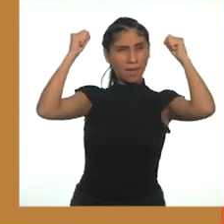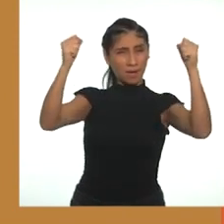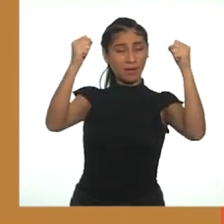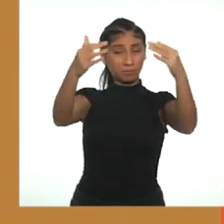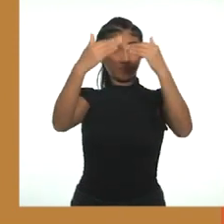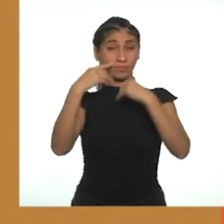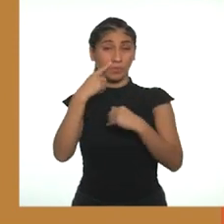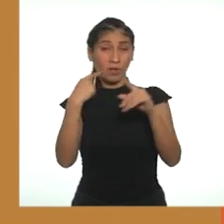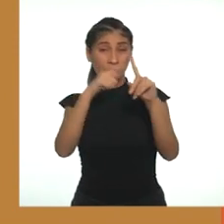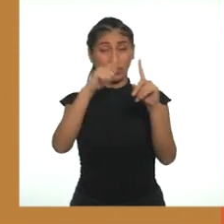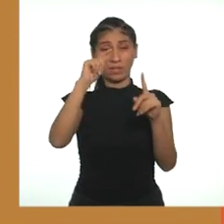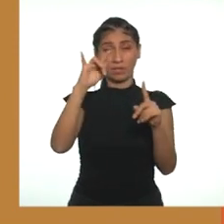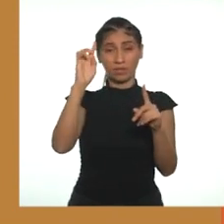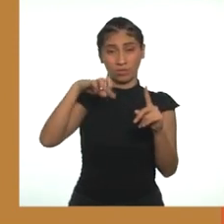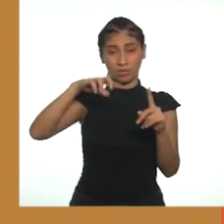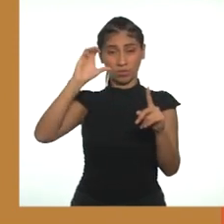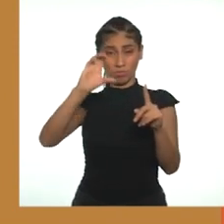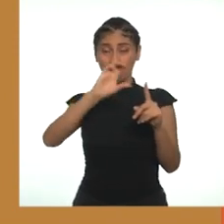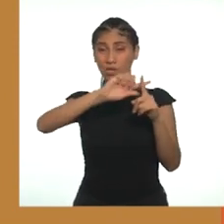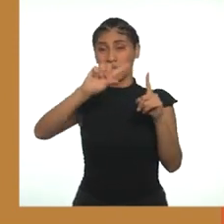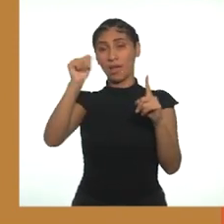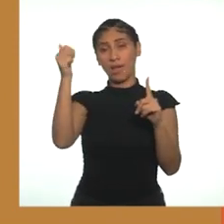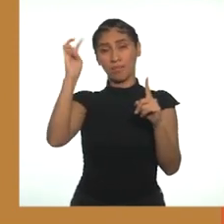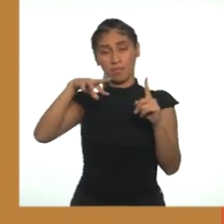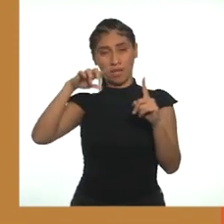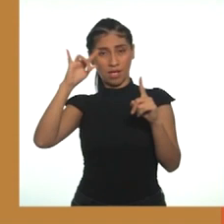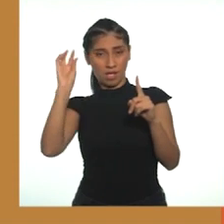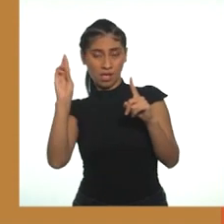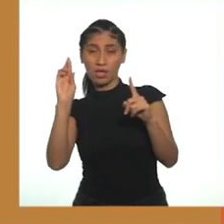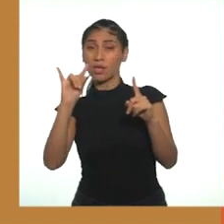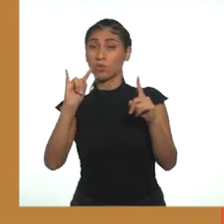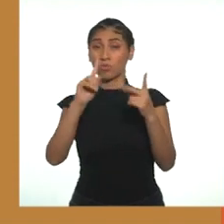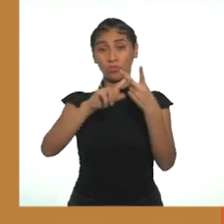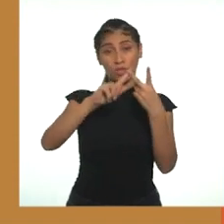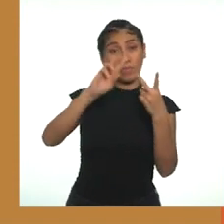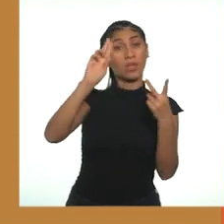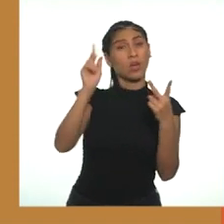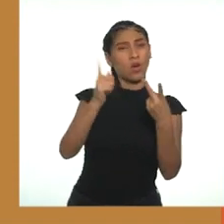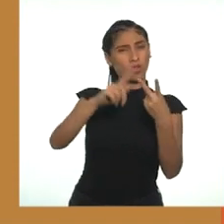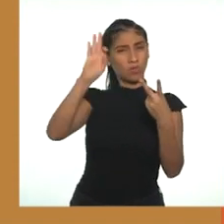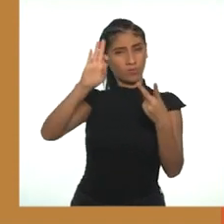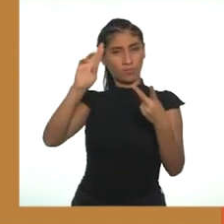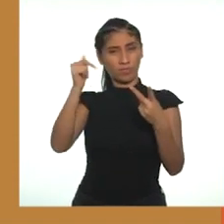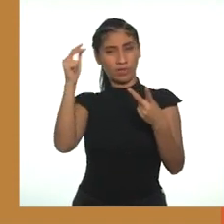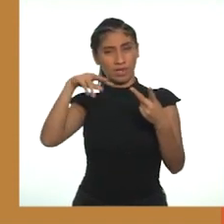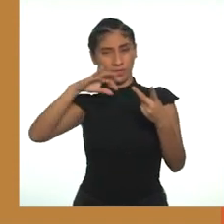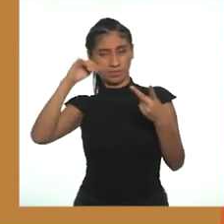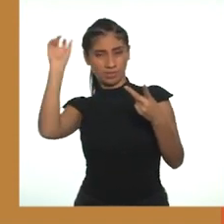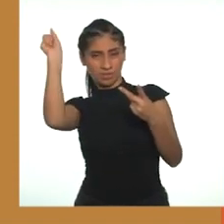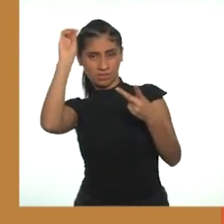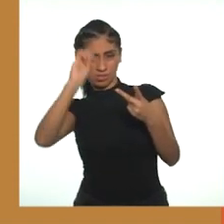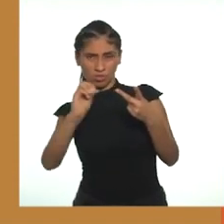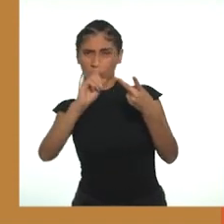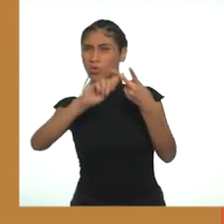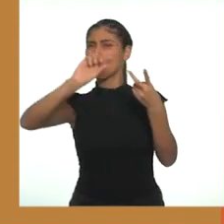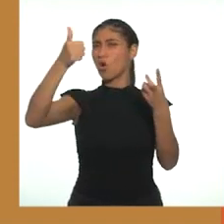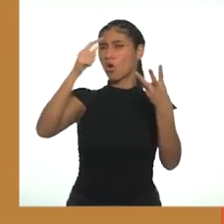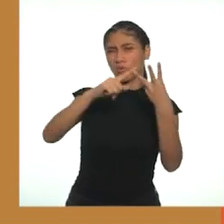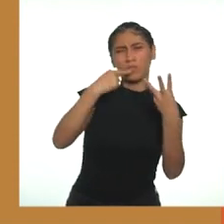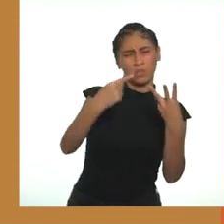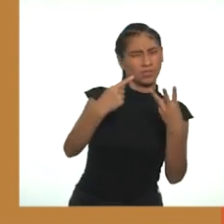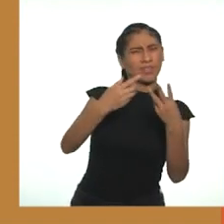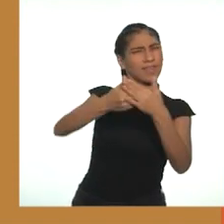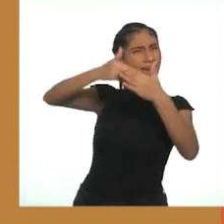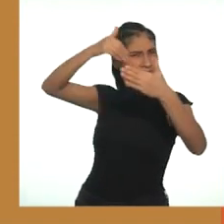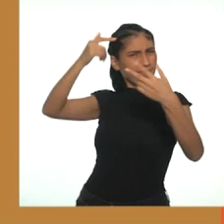rebeliones, la de Túpac Amaru II o la rebelión de Francisco de Sela. Otros historiadores piensan que